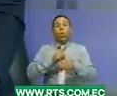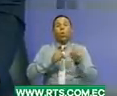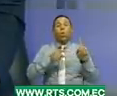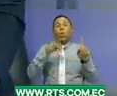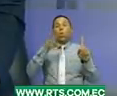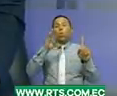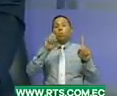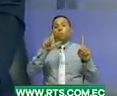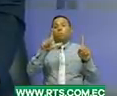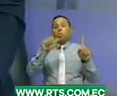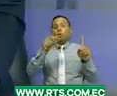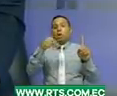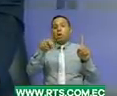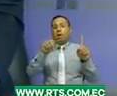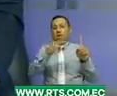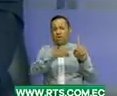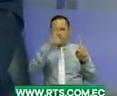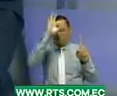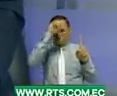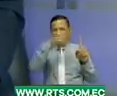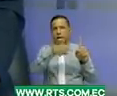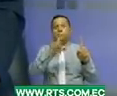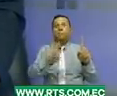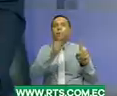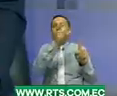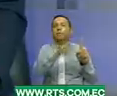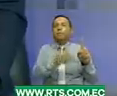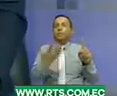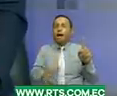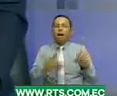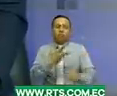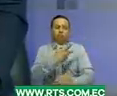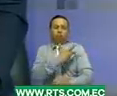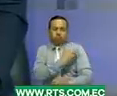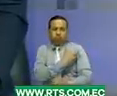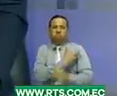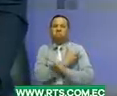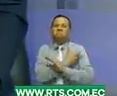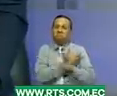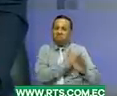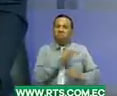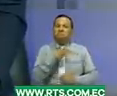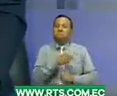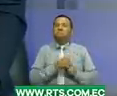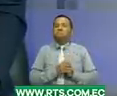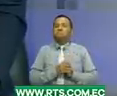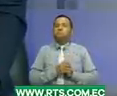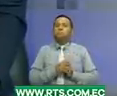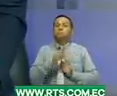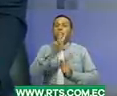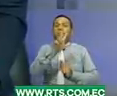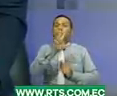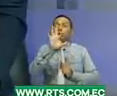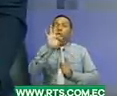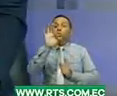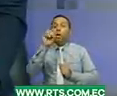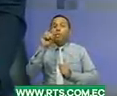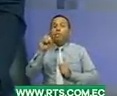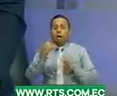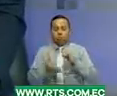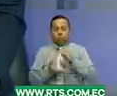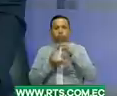Hospital Vicente Corral Moscoso, fue la primera persona en recibir la vacuna contra el coronavirus. 390 dosis